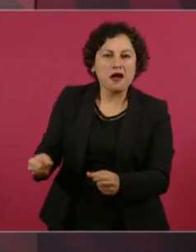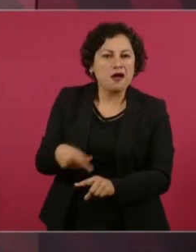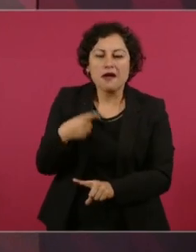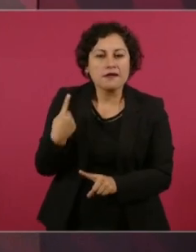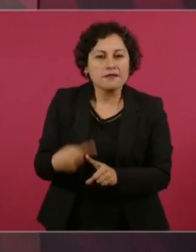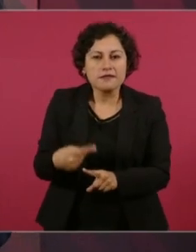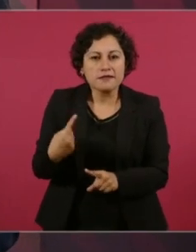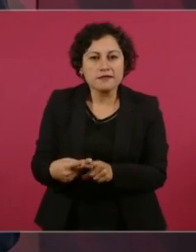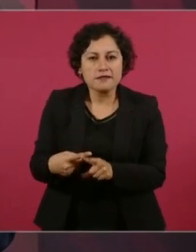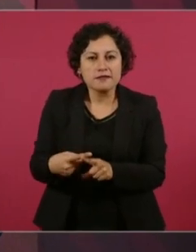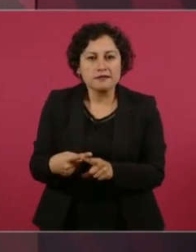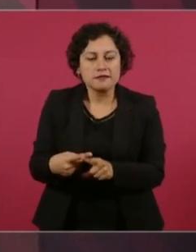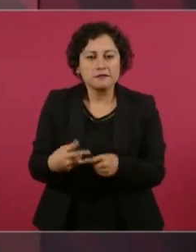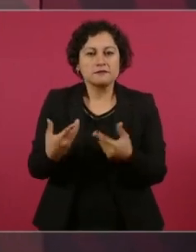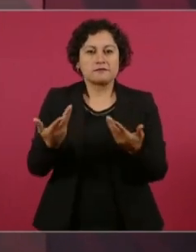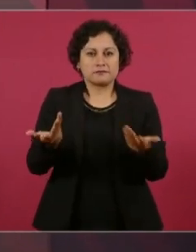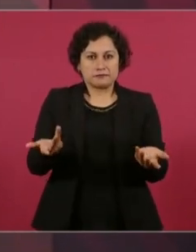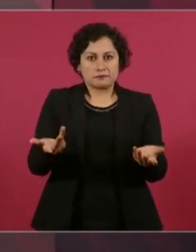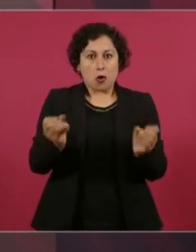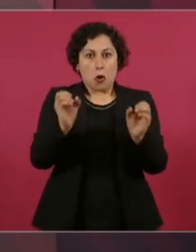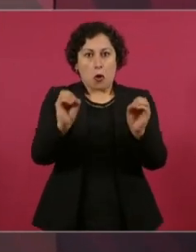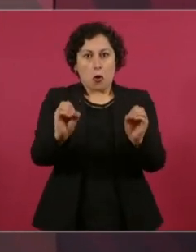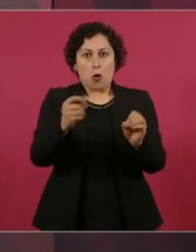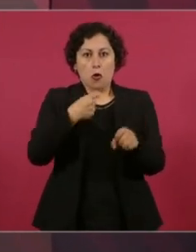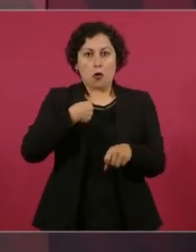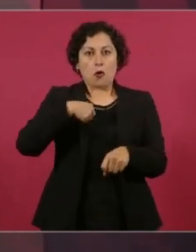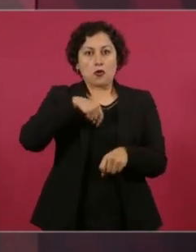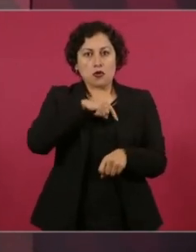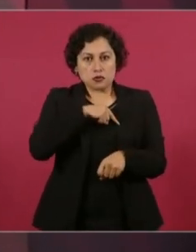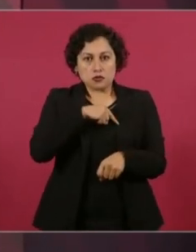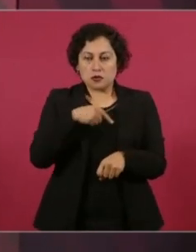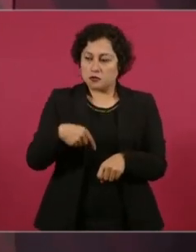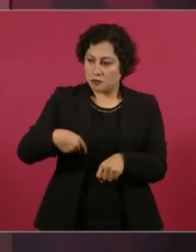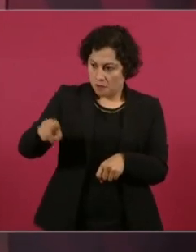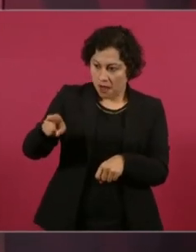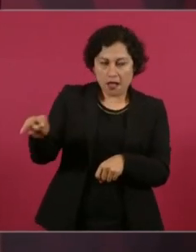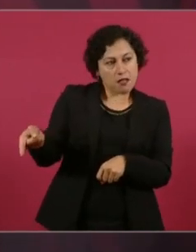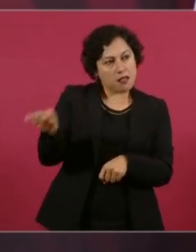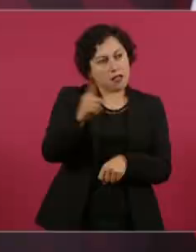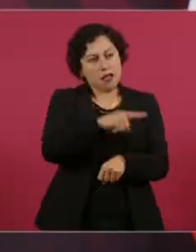¿A quién hemos mandado a masacrar?